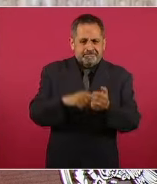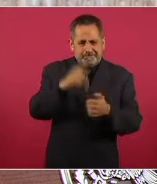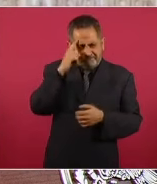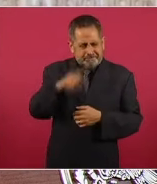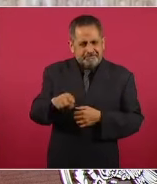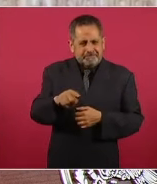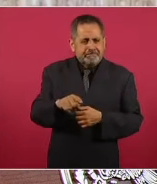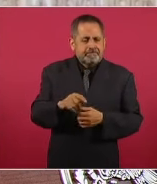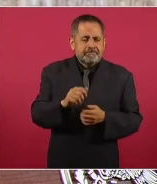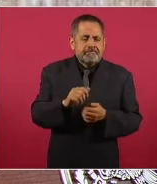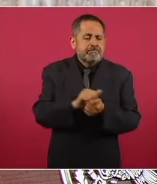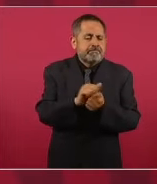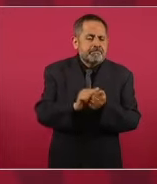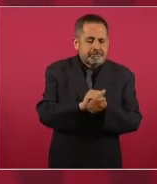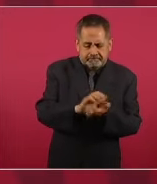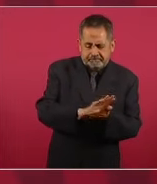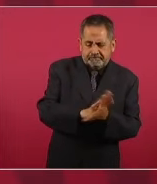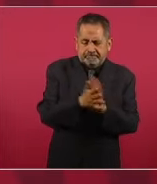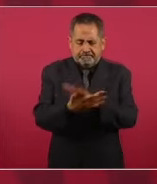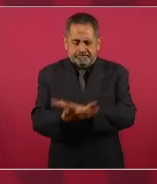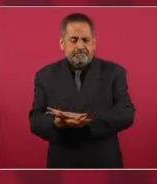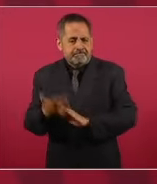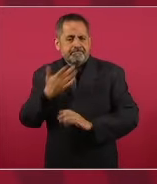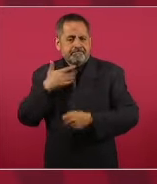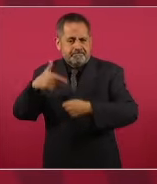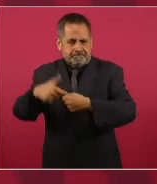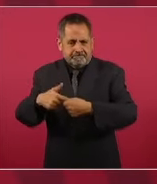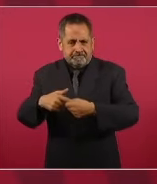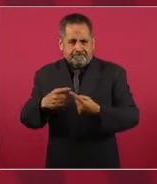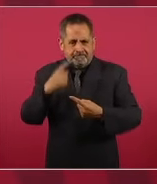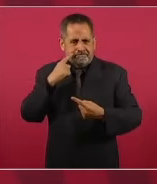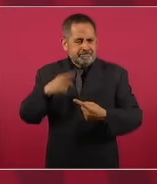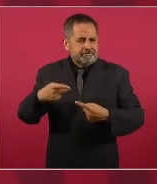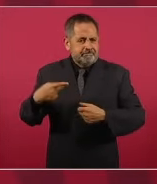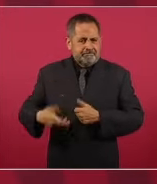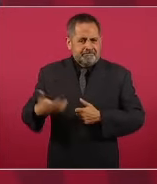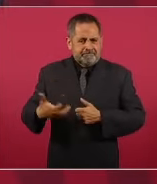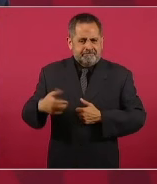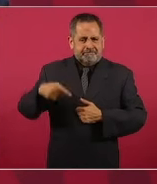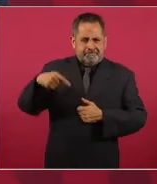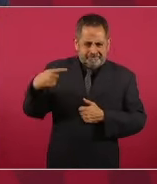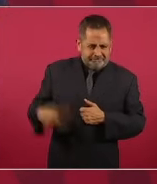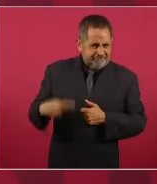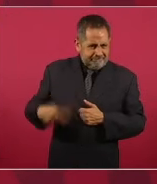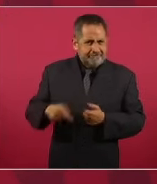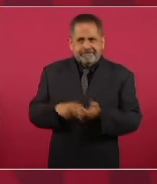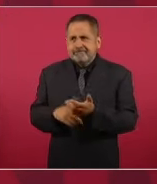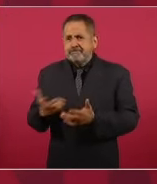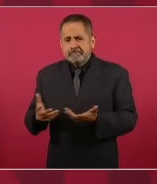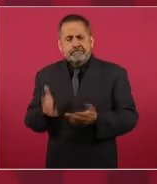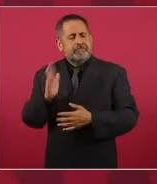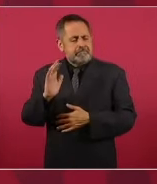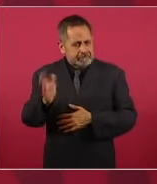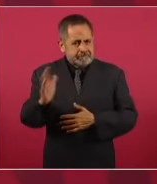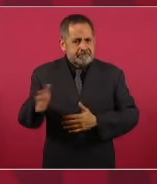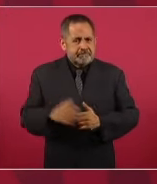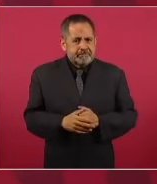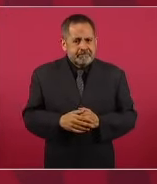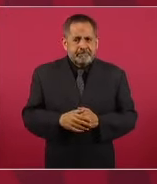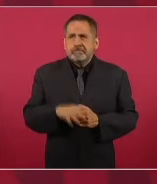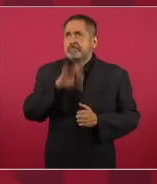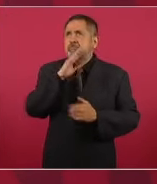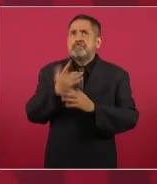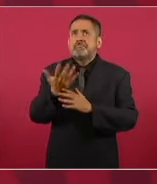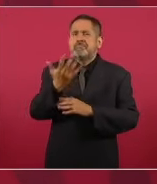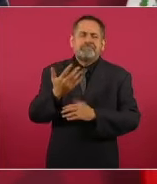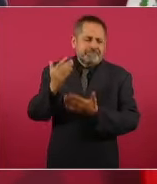coquizadoras para no producir combustóleo sino gasolinas, contaminar